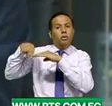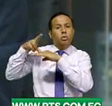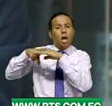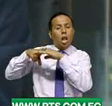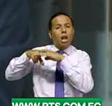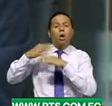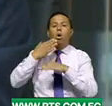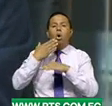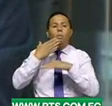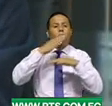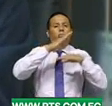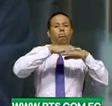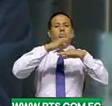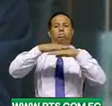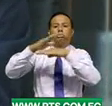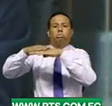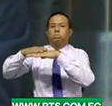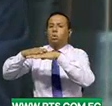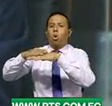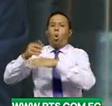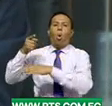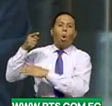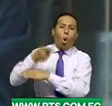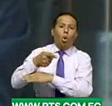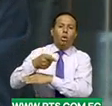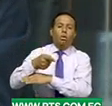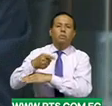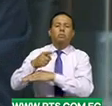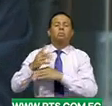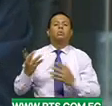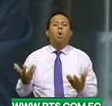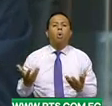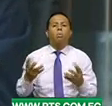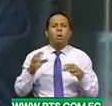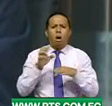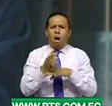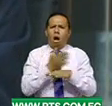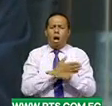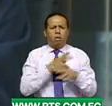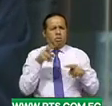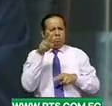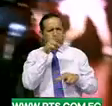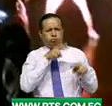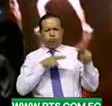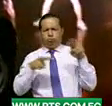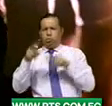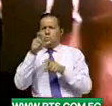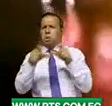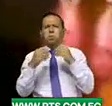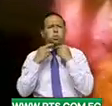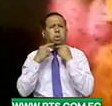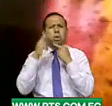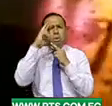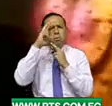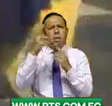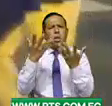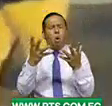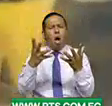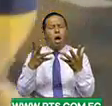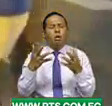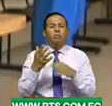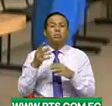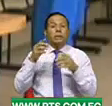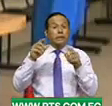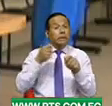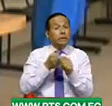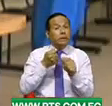hoy es una exigencia. Creo que el país requiere, después de los antecedentes que hemos visto lastimosamente. Se pondrán restricciones para las festividades